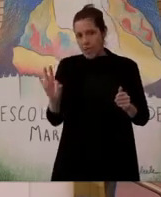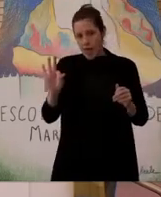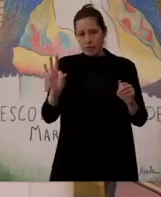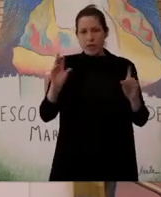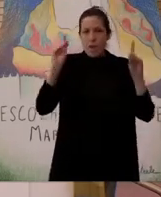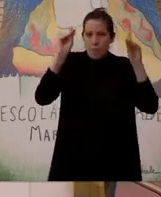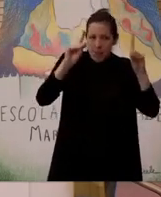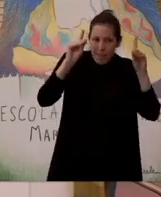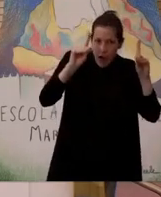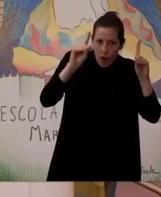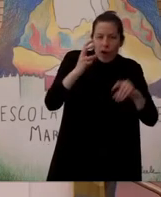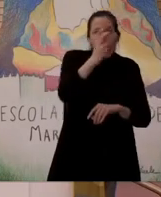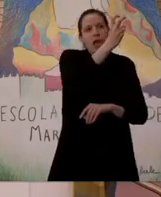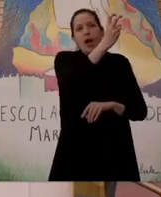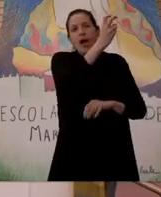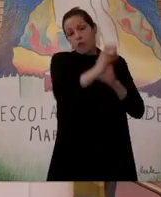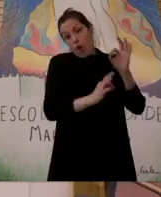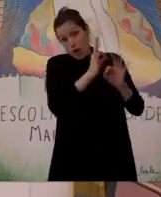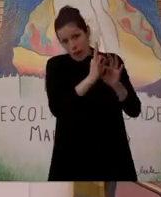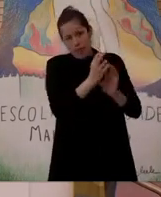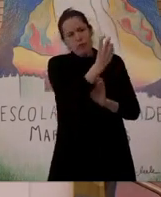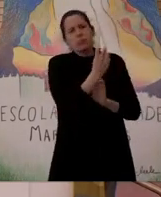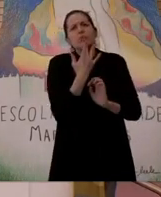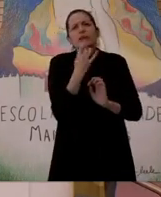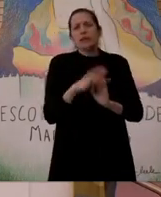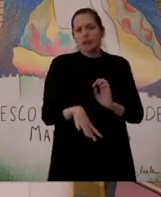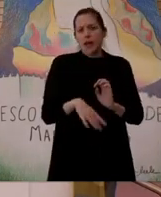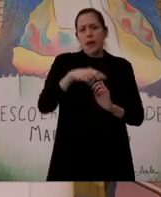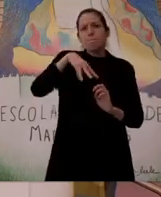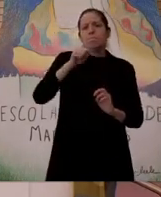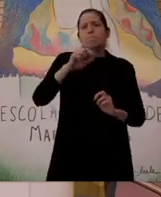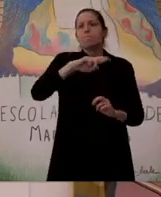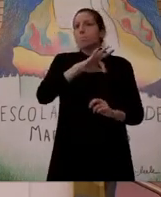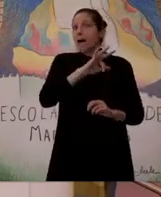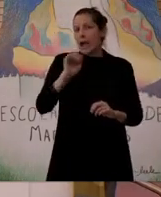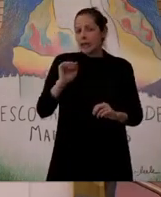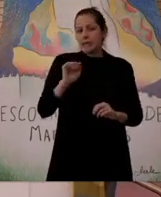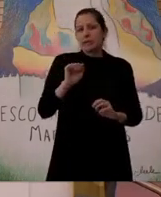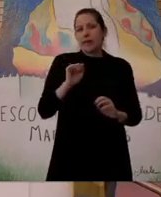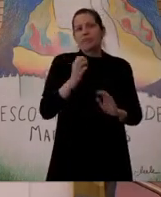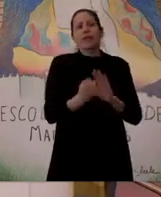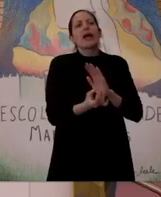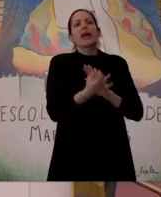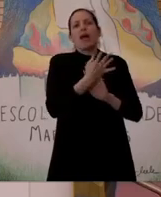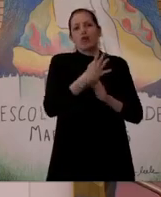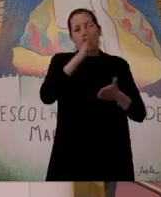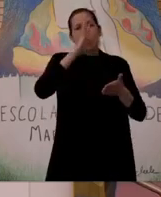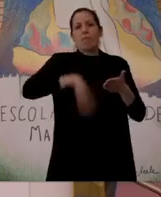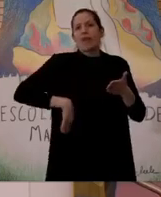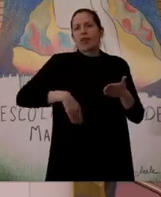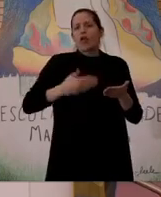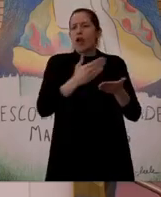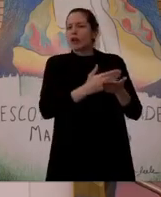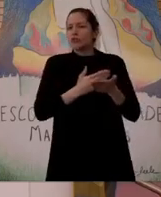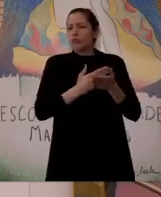Vino Marta mata que a ti te sonará era la creadora de la escuela rosas de Barcelona Una